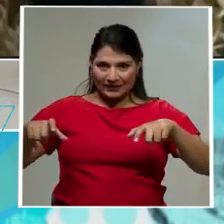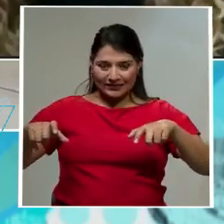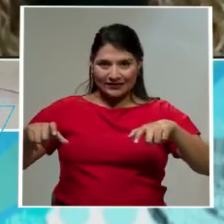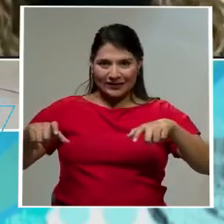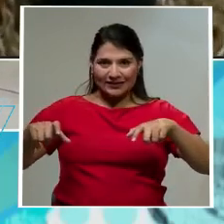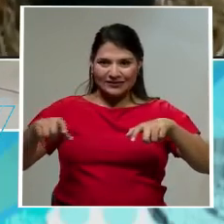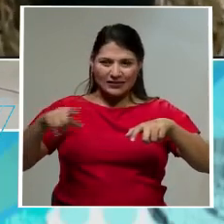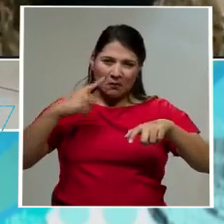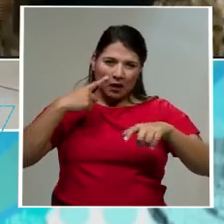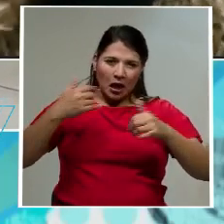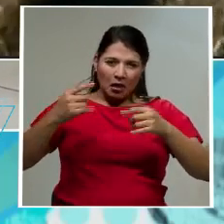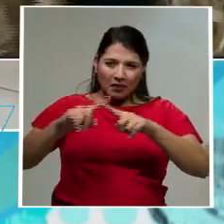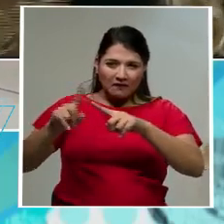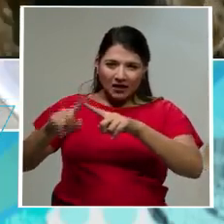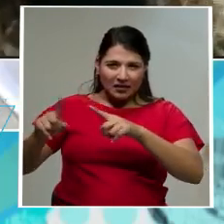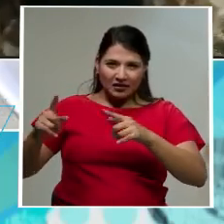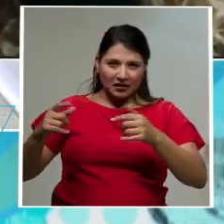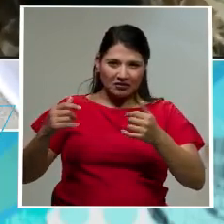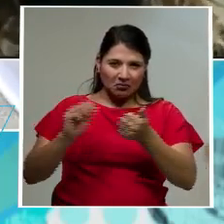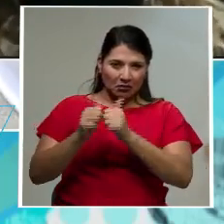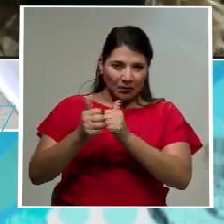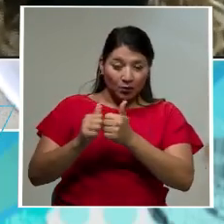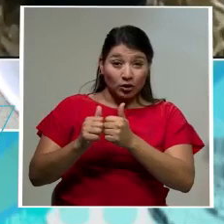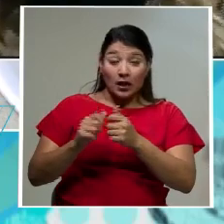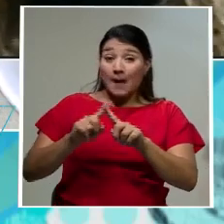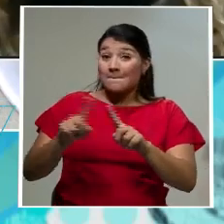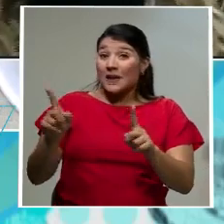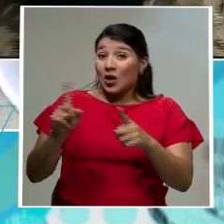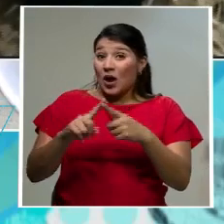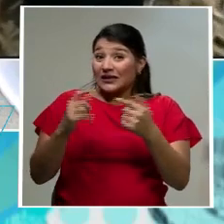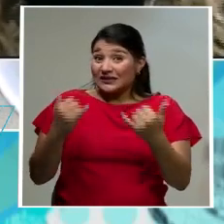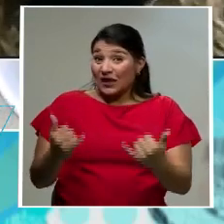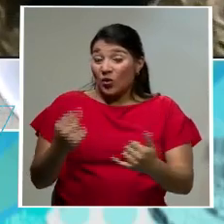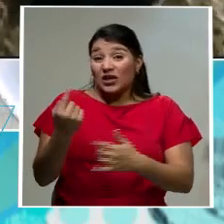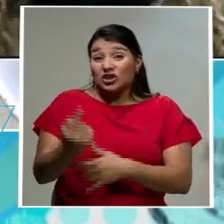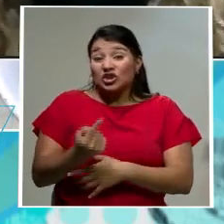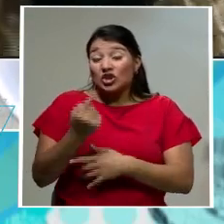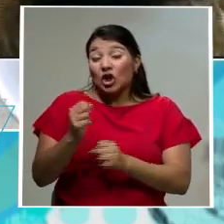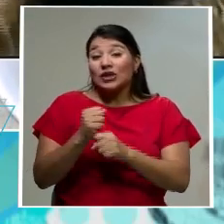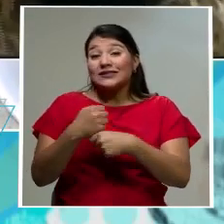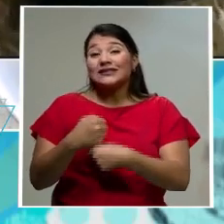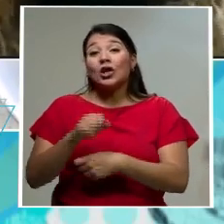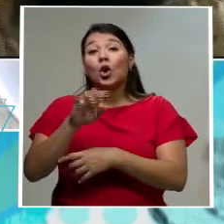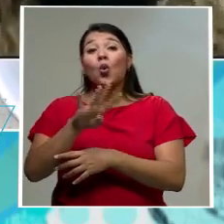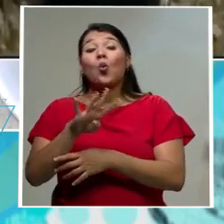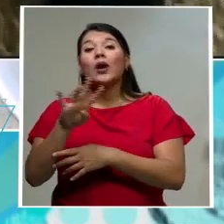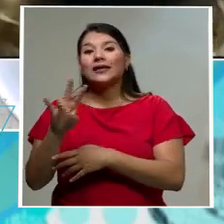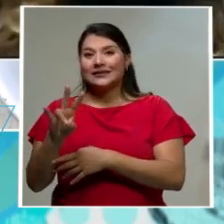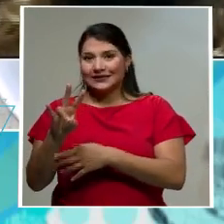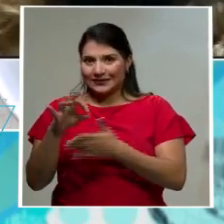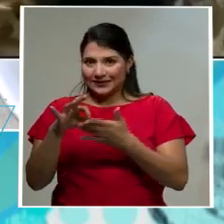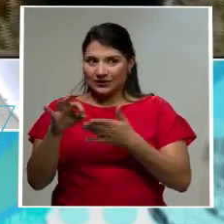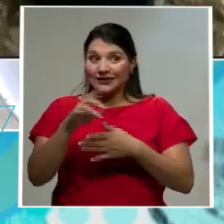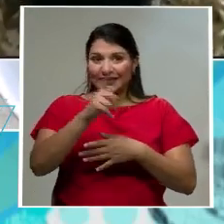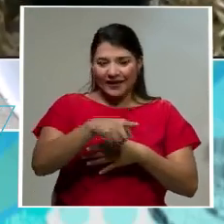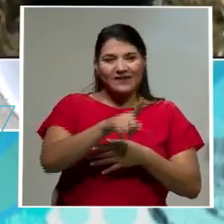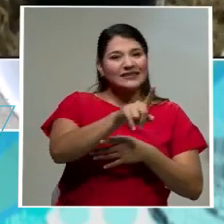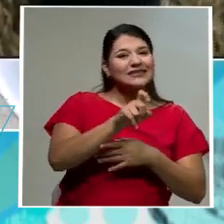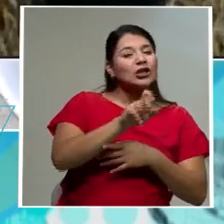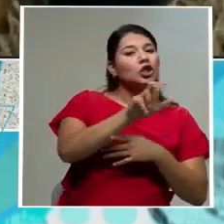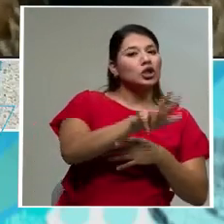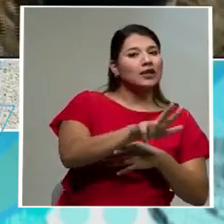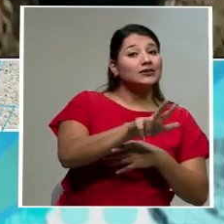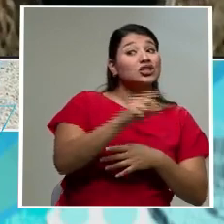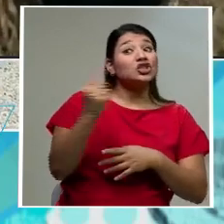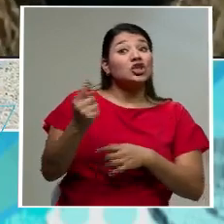de las cuales a hoy solamente se han entregado 47 escuelas, bueno, 47 de esas 103 obras,